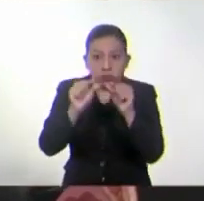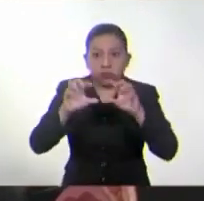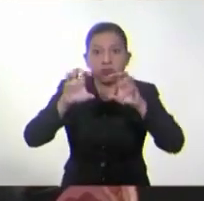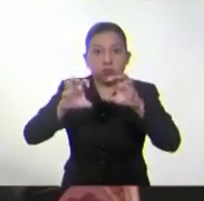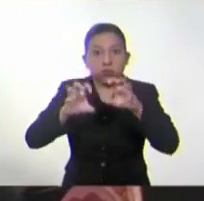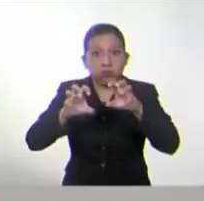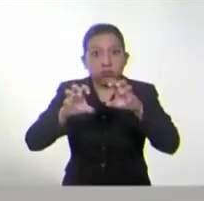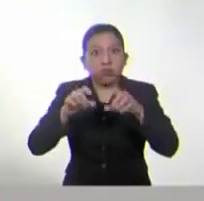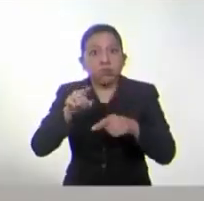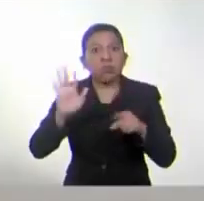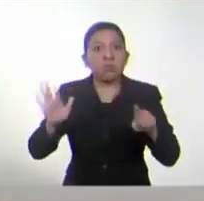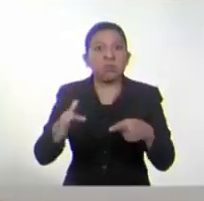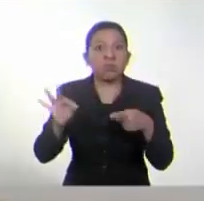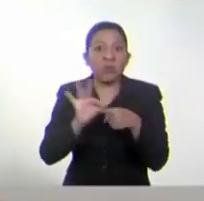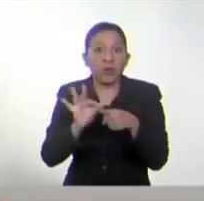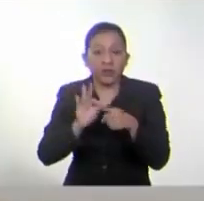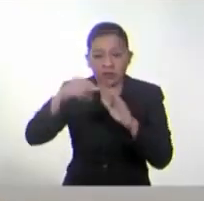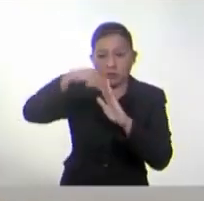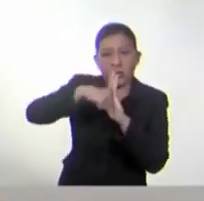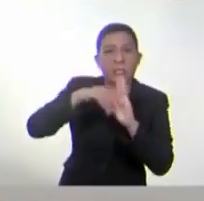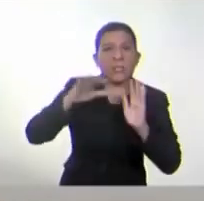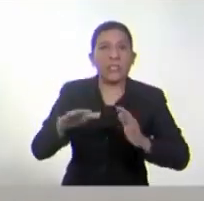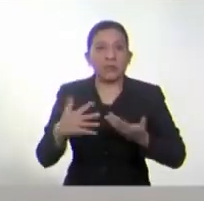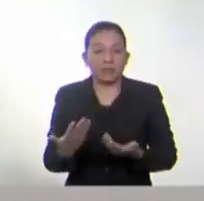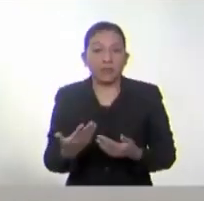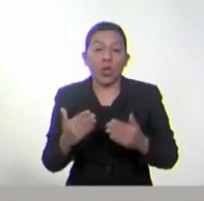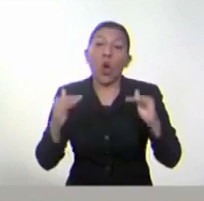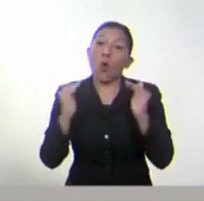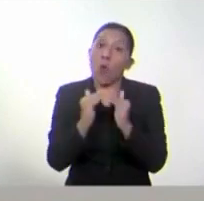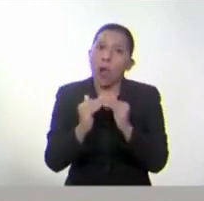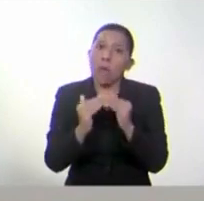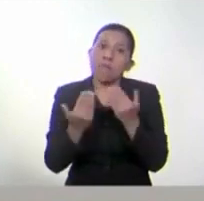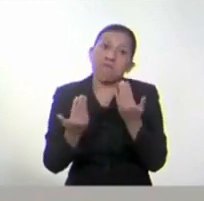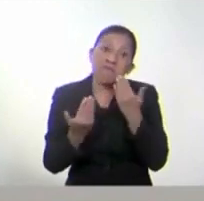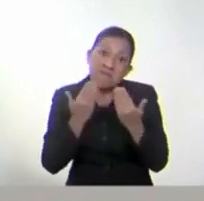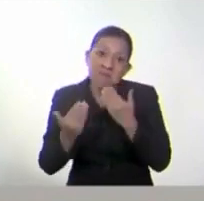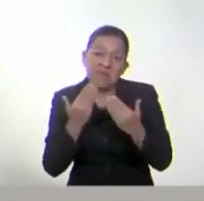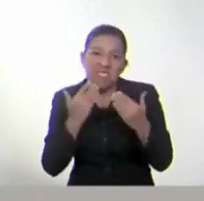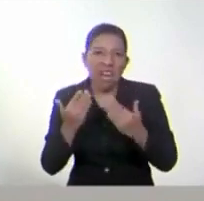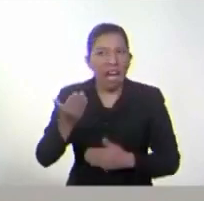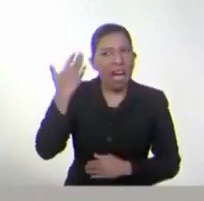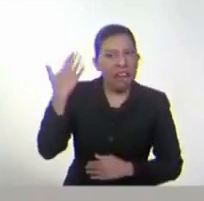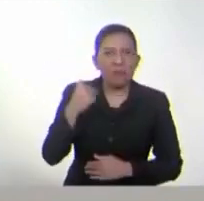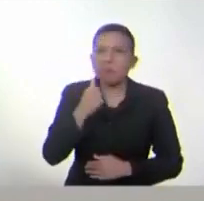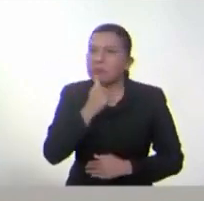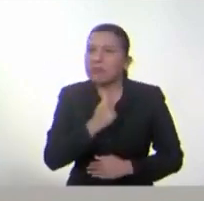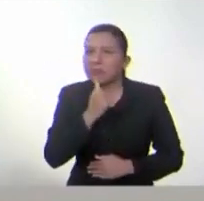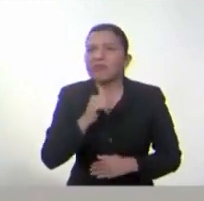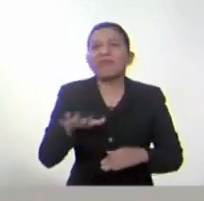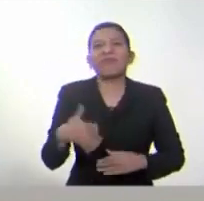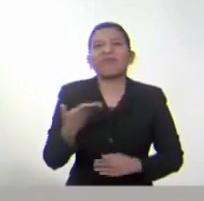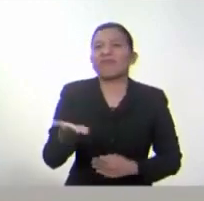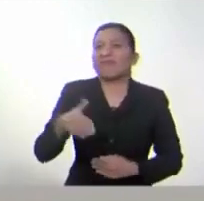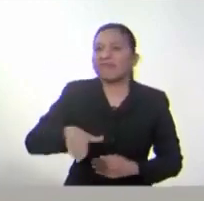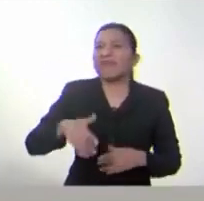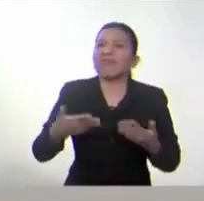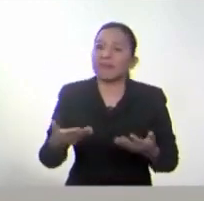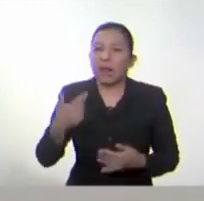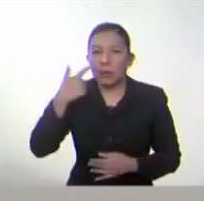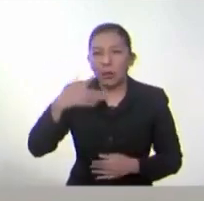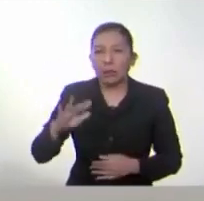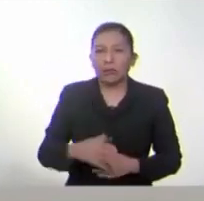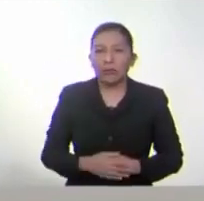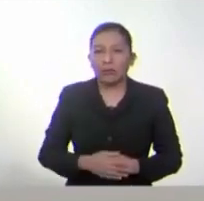sus funciones. Así también dimos algunos datos curiosos sobre la orina y en qué se puede utilizar, por ejemplo,